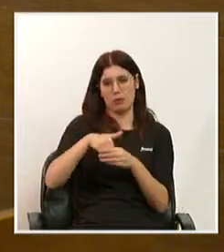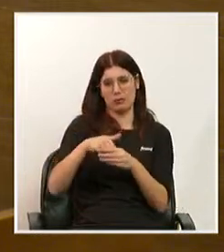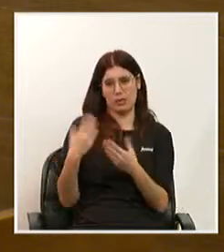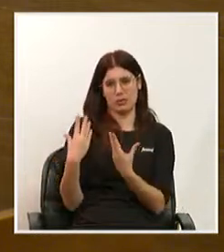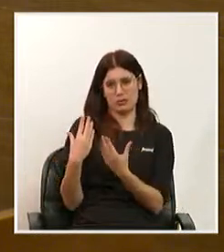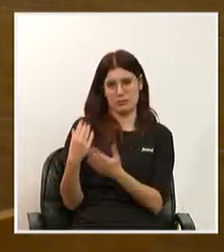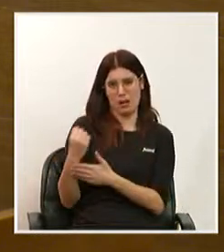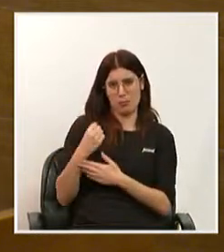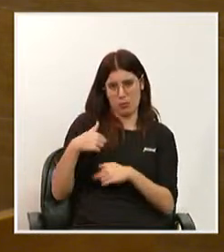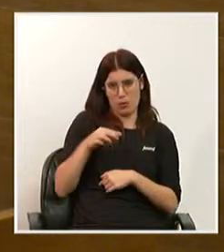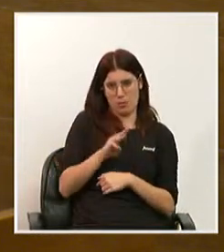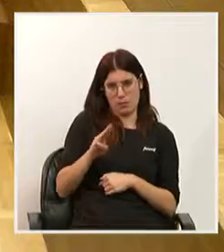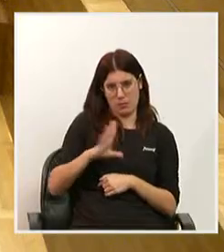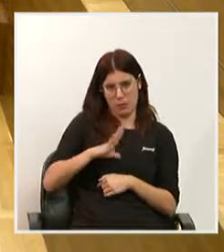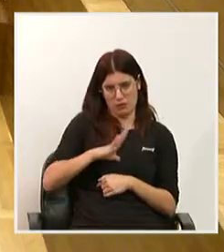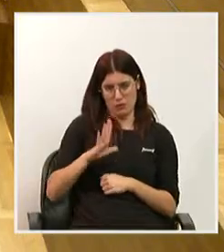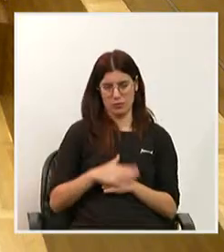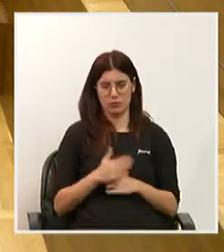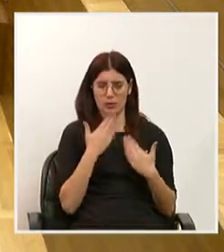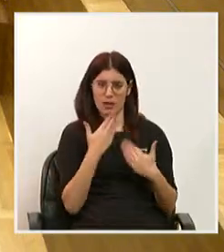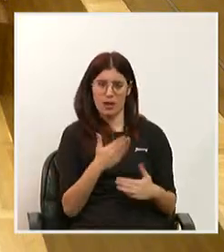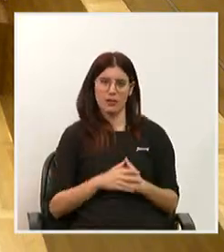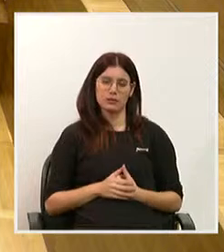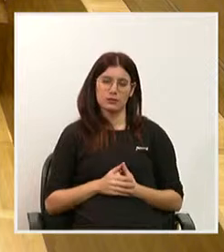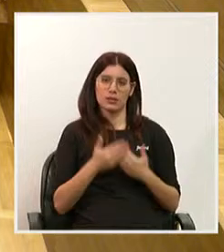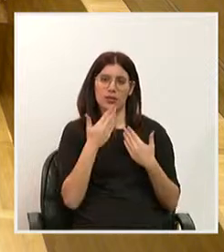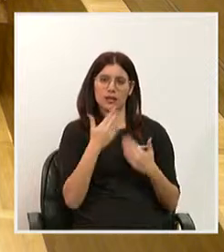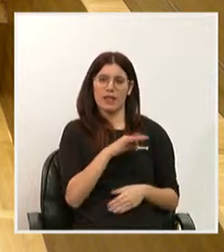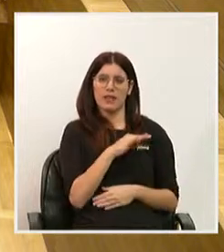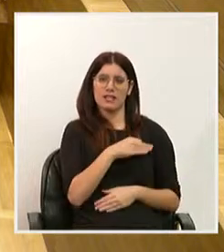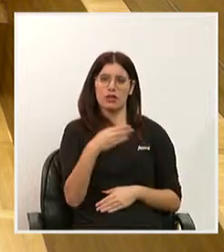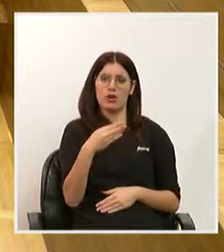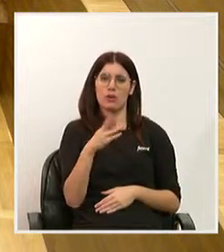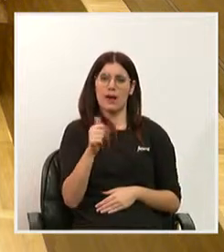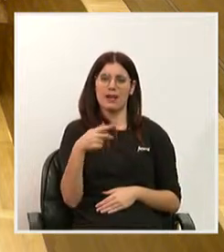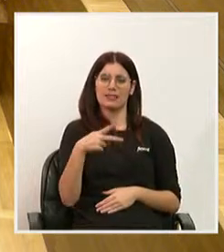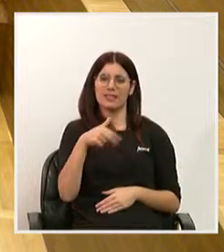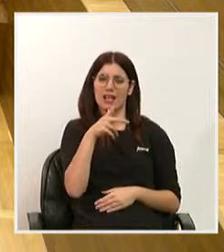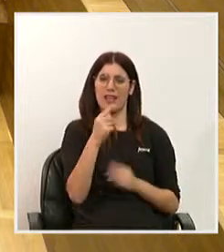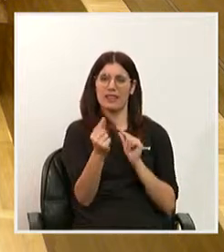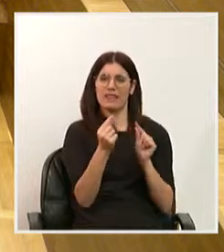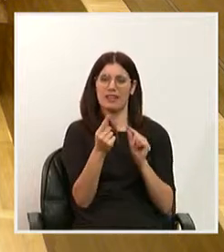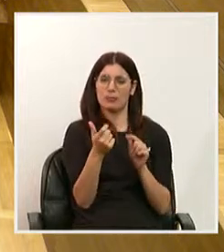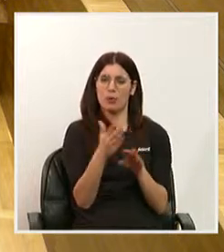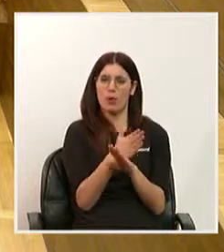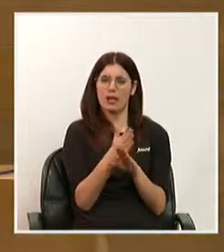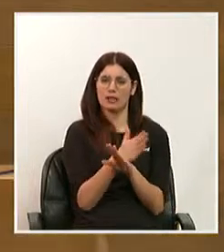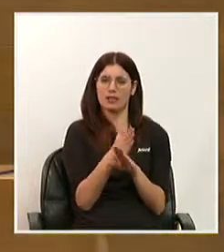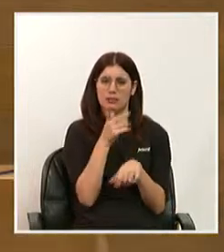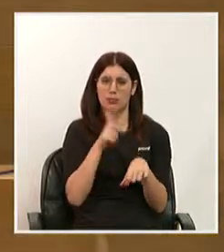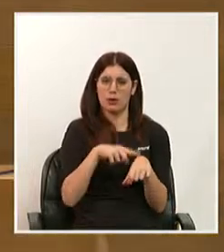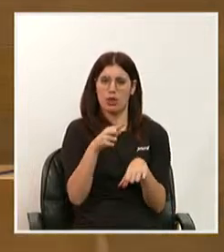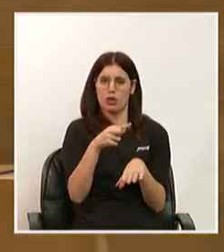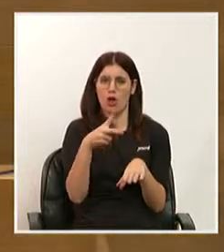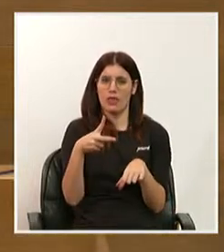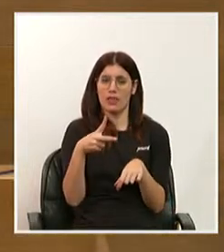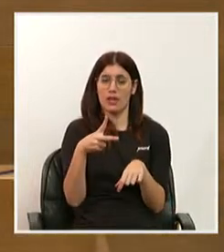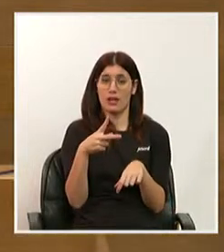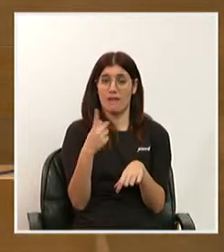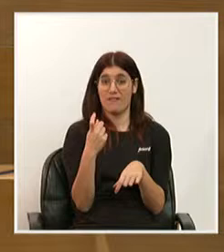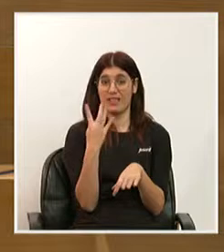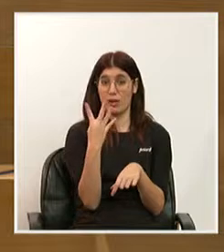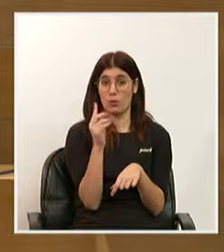gracias gracias señor barrachina antes de continuar el debate señorías como son las 12 y faltan 4